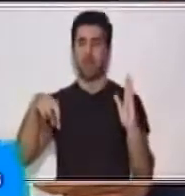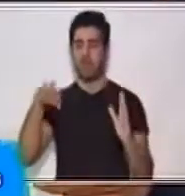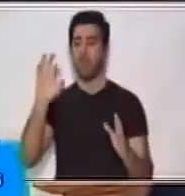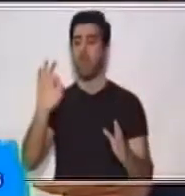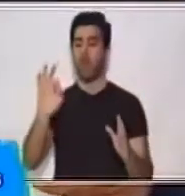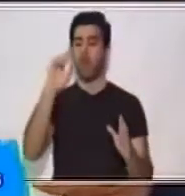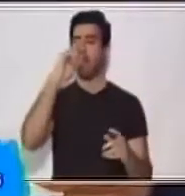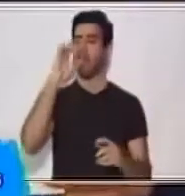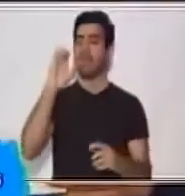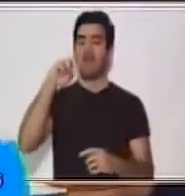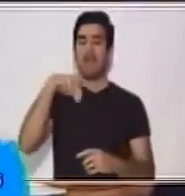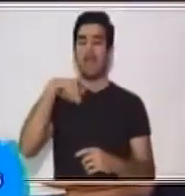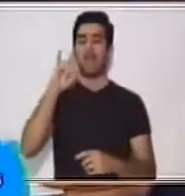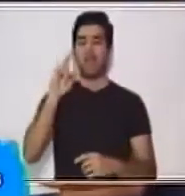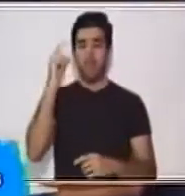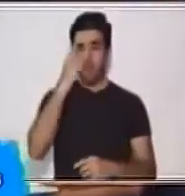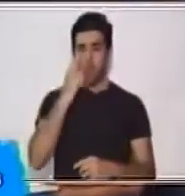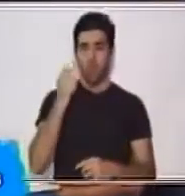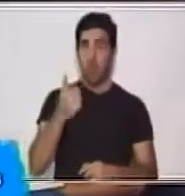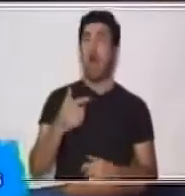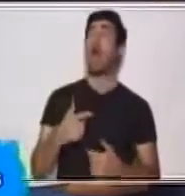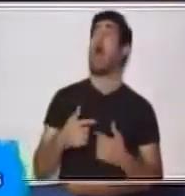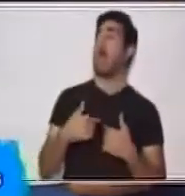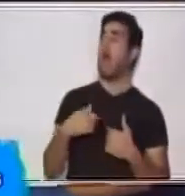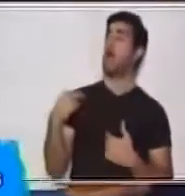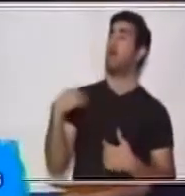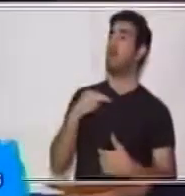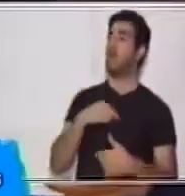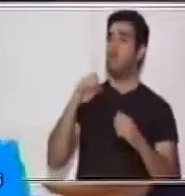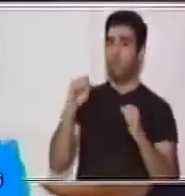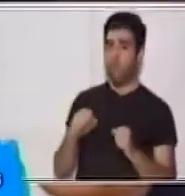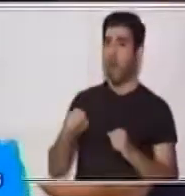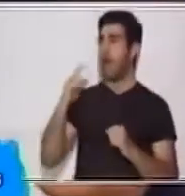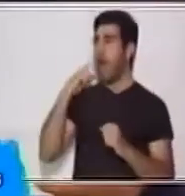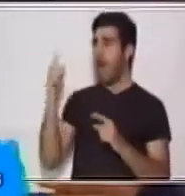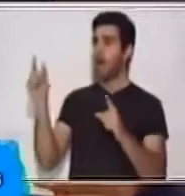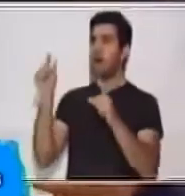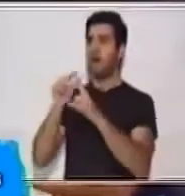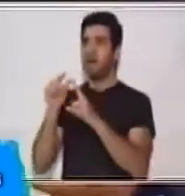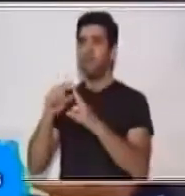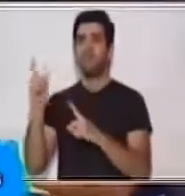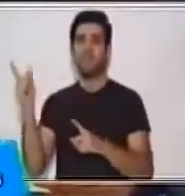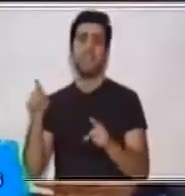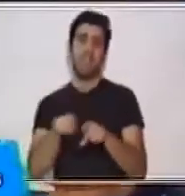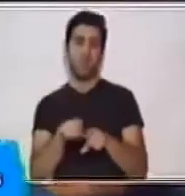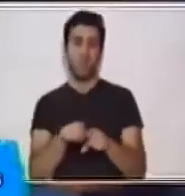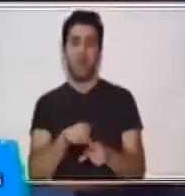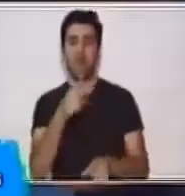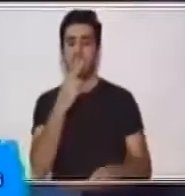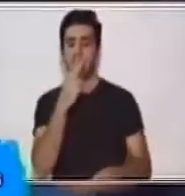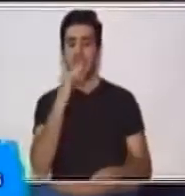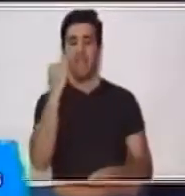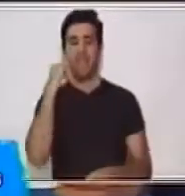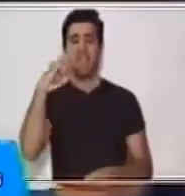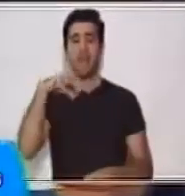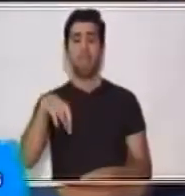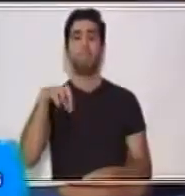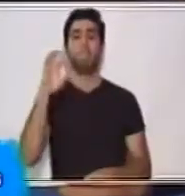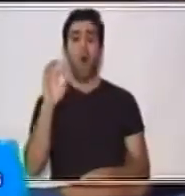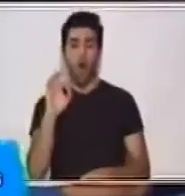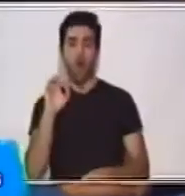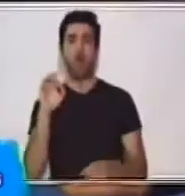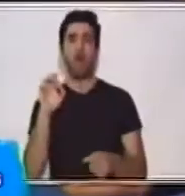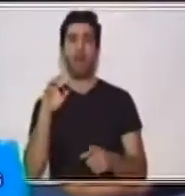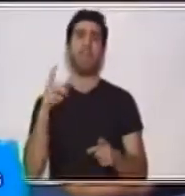Muy interesante, por eso lo podemos relacionar de esta manera, porque inicia con el mismo prefijo. Ajá, tiene el mismo prefijo. Entonces,